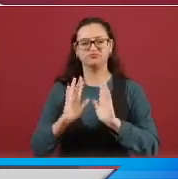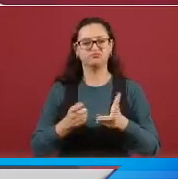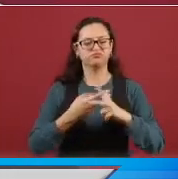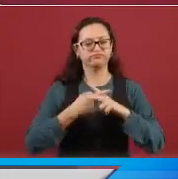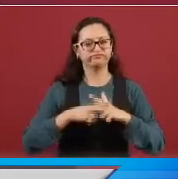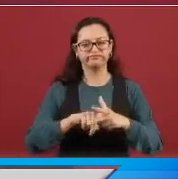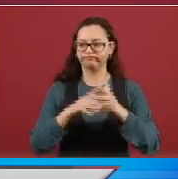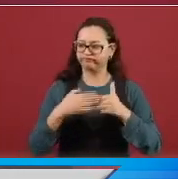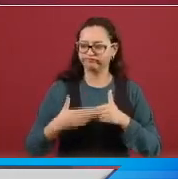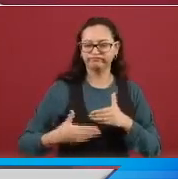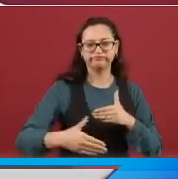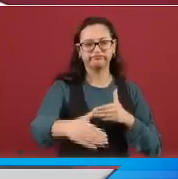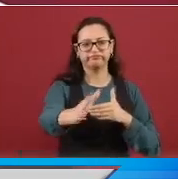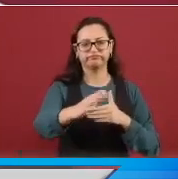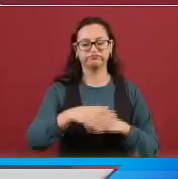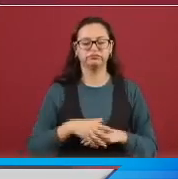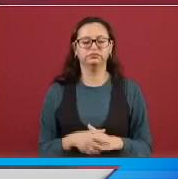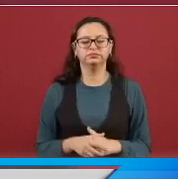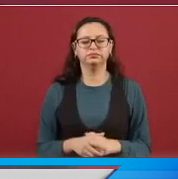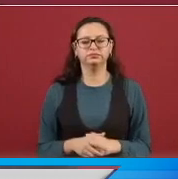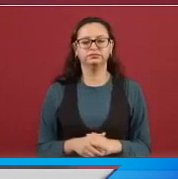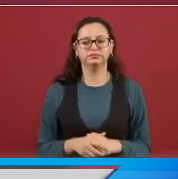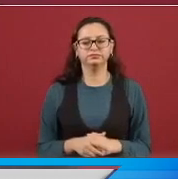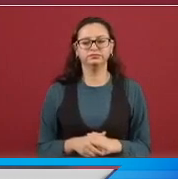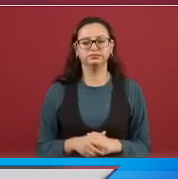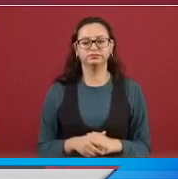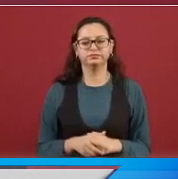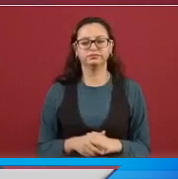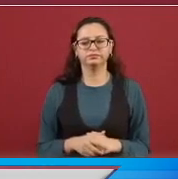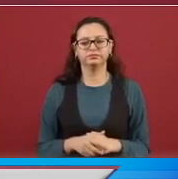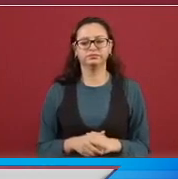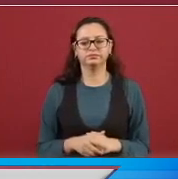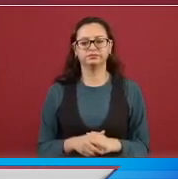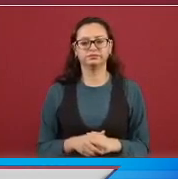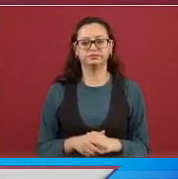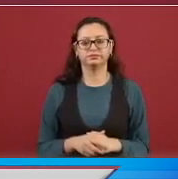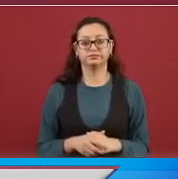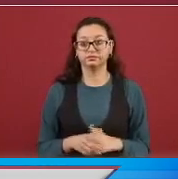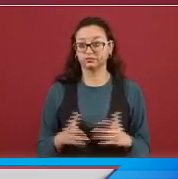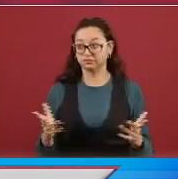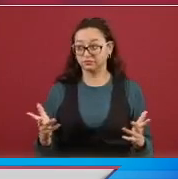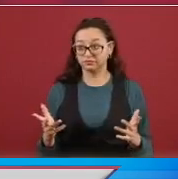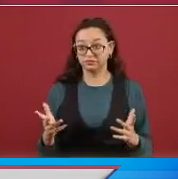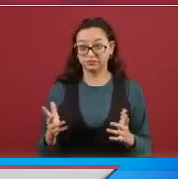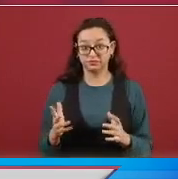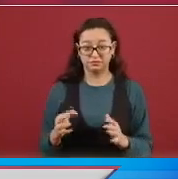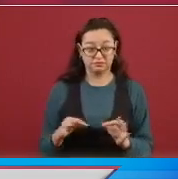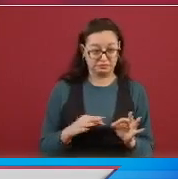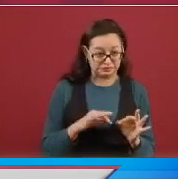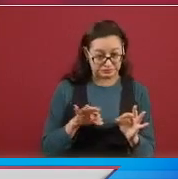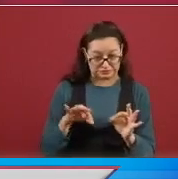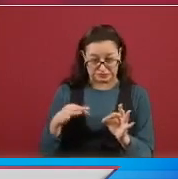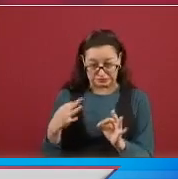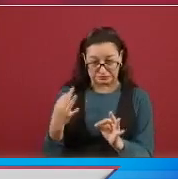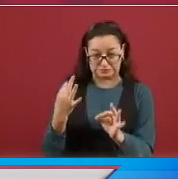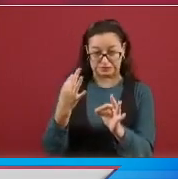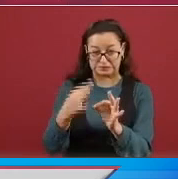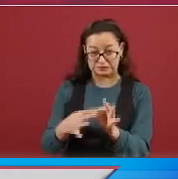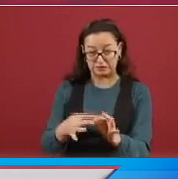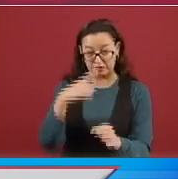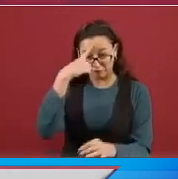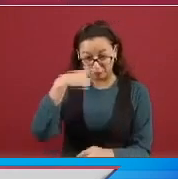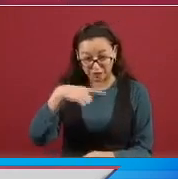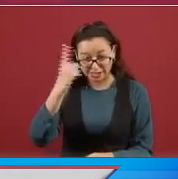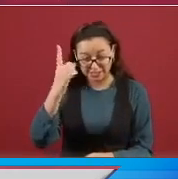ágil la instauración de estos programas. Se está en el proceso de renovar las refinerías que ahora están funcionando al 30%. Se espera obtener